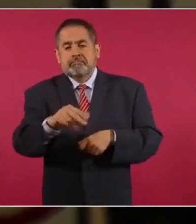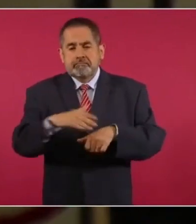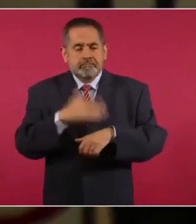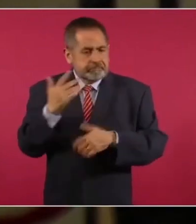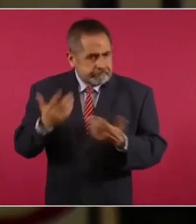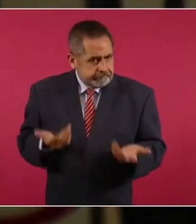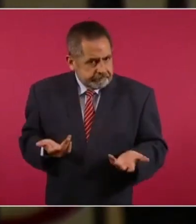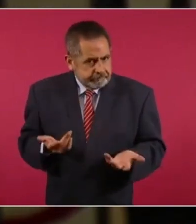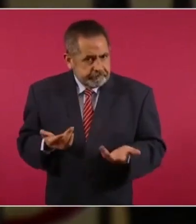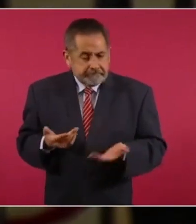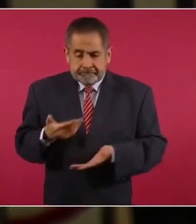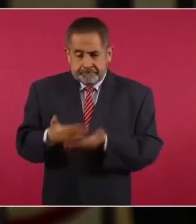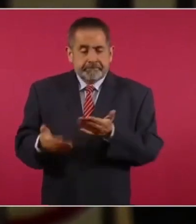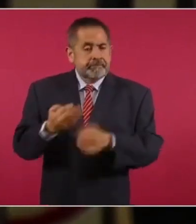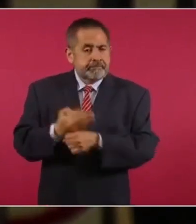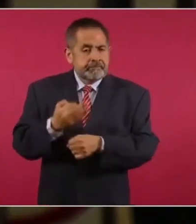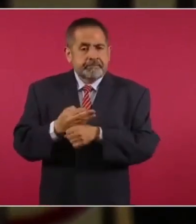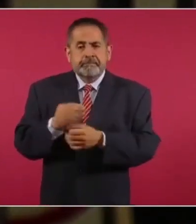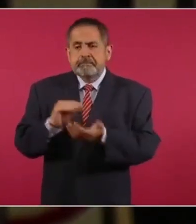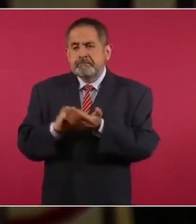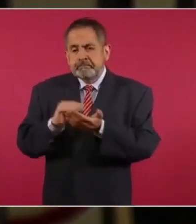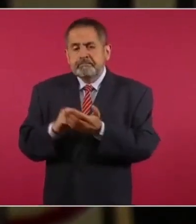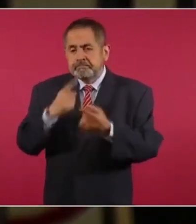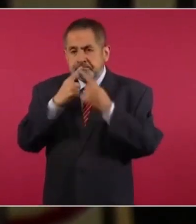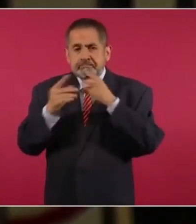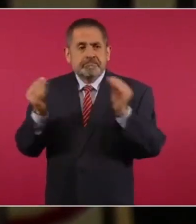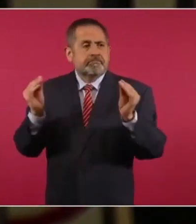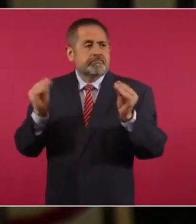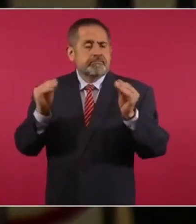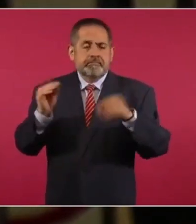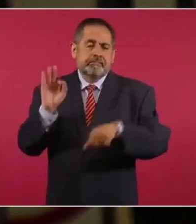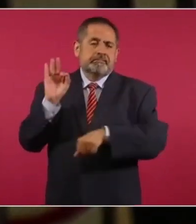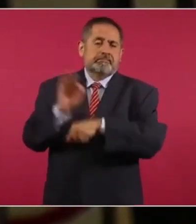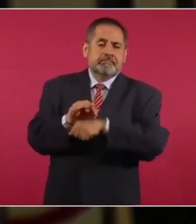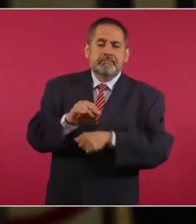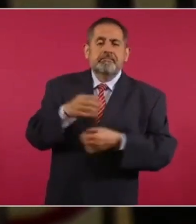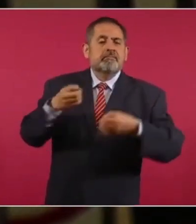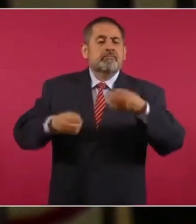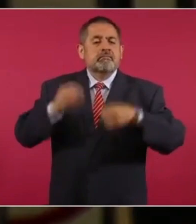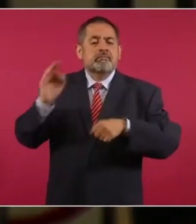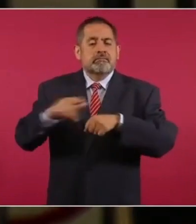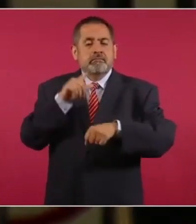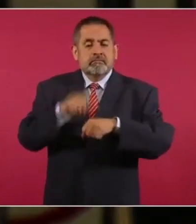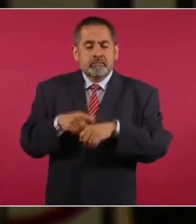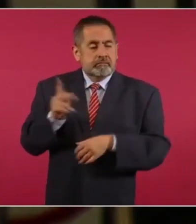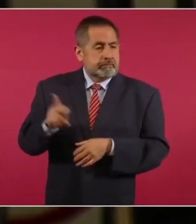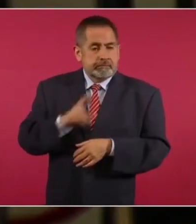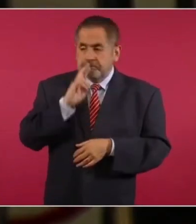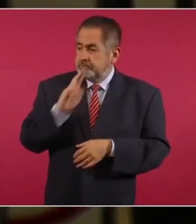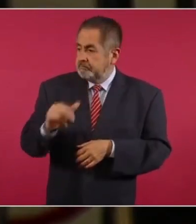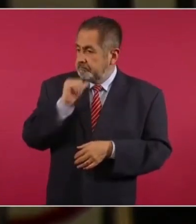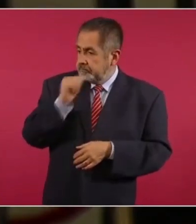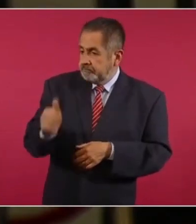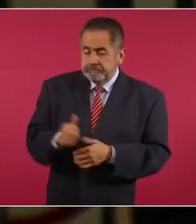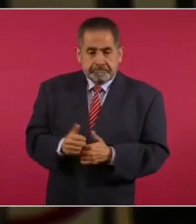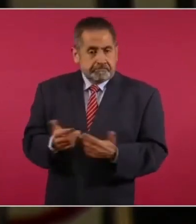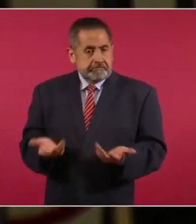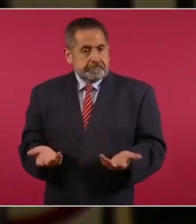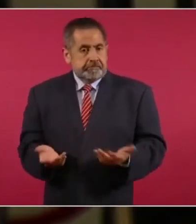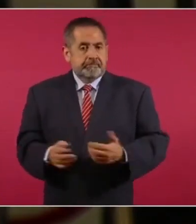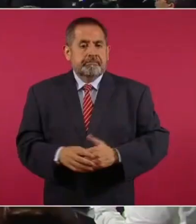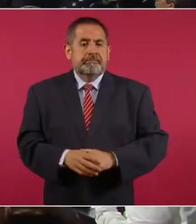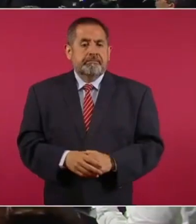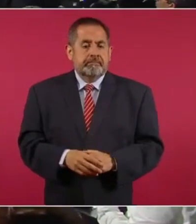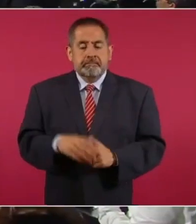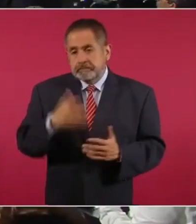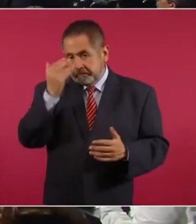lo que ahorita se encuentran ante un amparo del juez federal sin que hasta el momento haya una resolución.